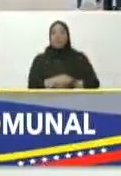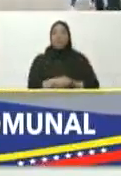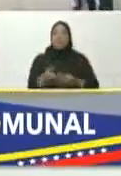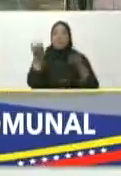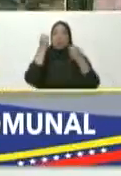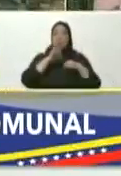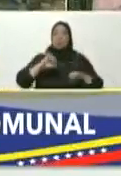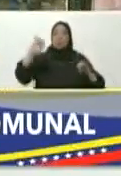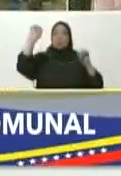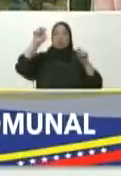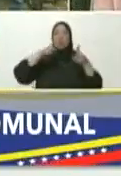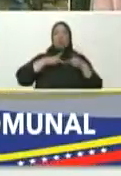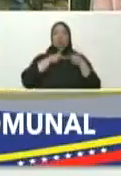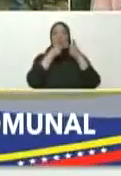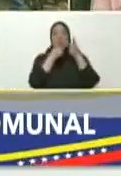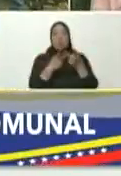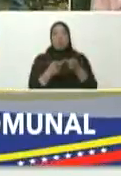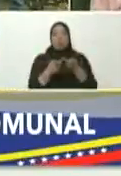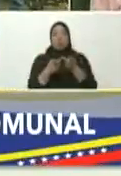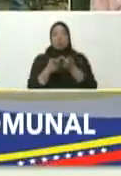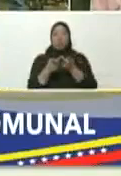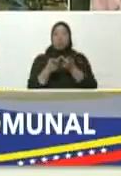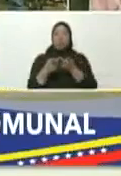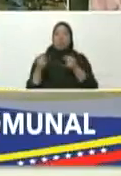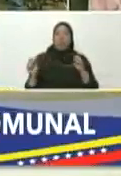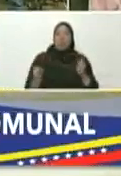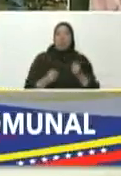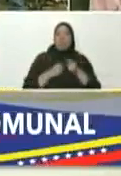Socialismo de los valores. De los